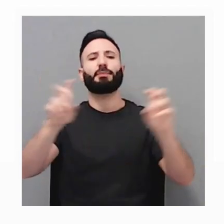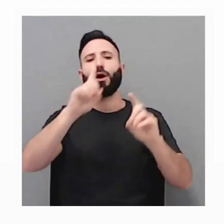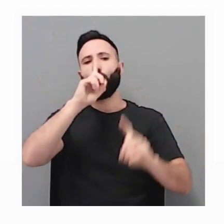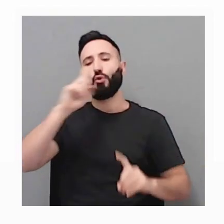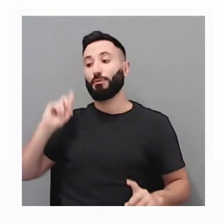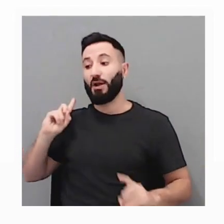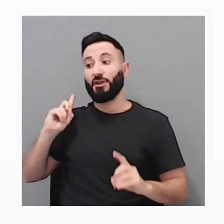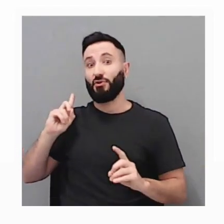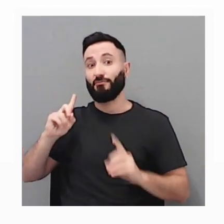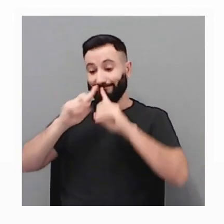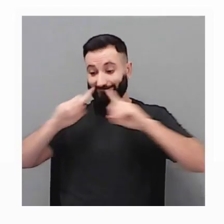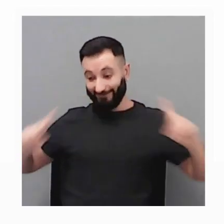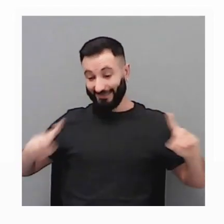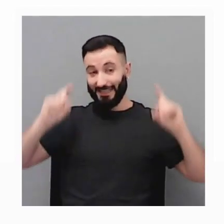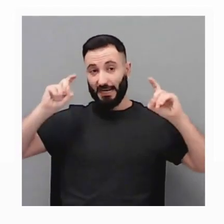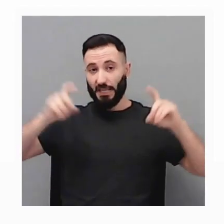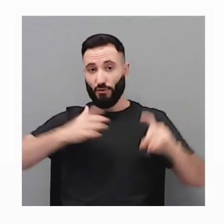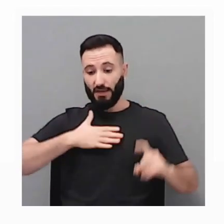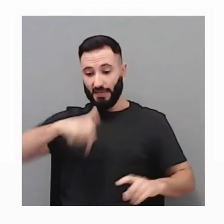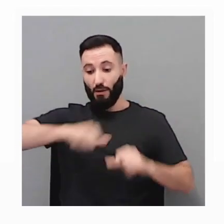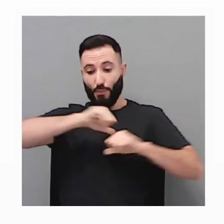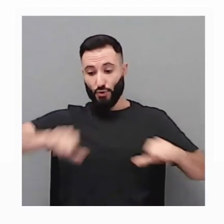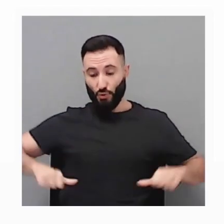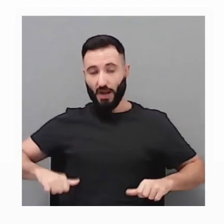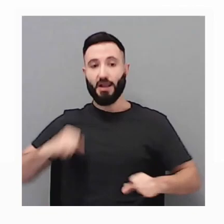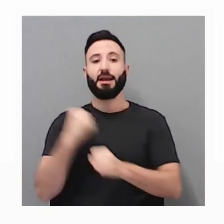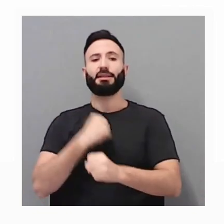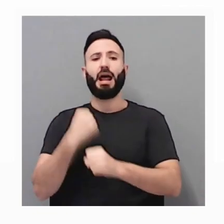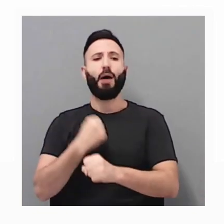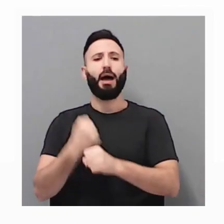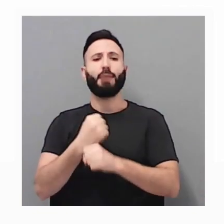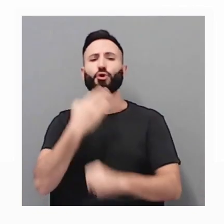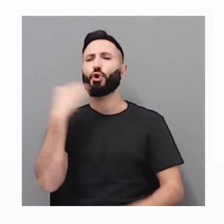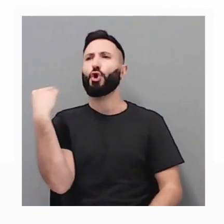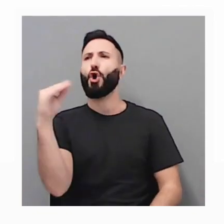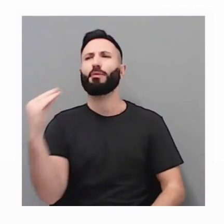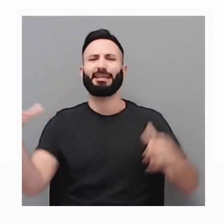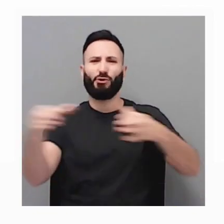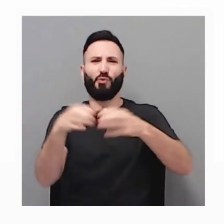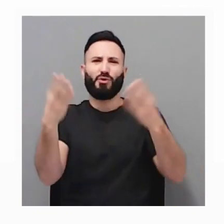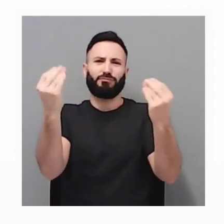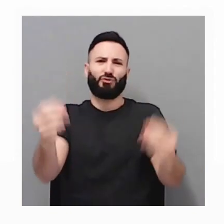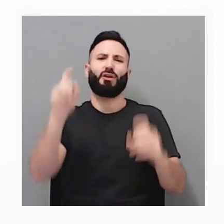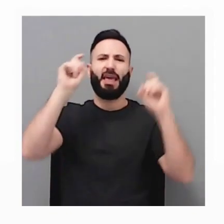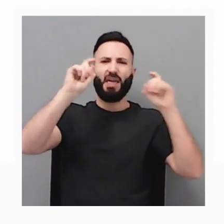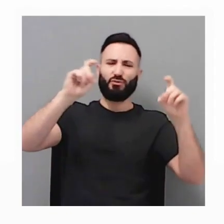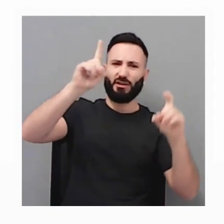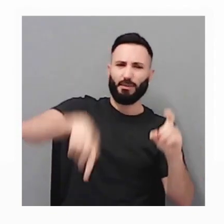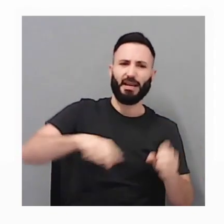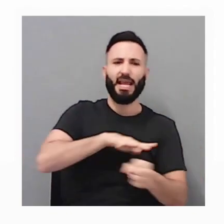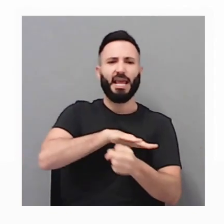que hicimos acá en Portugal. Trabajamos con muchísimos jóvenes y educadores, con impactos